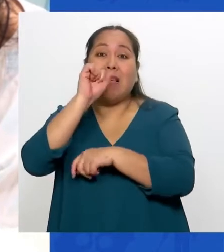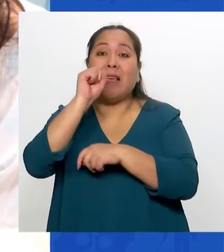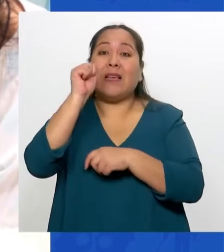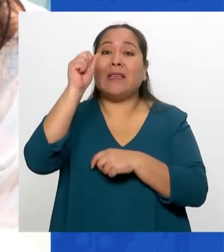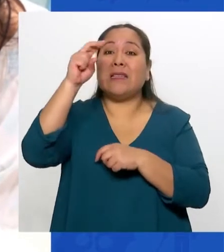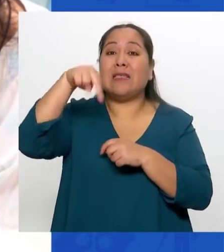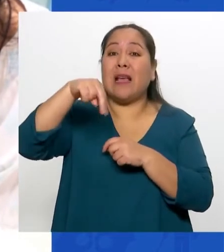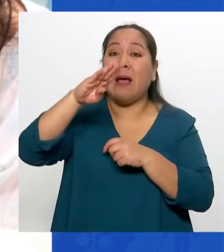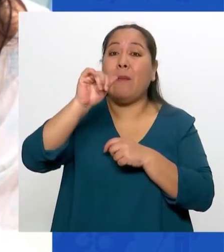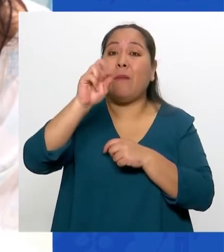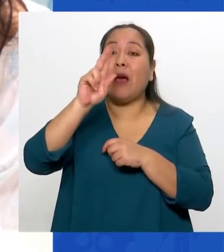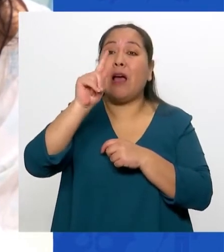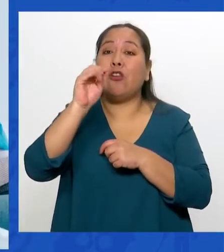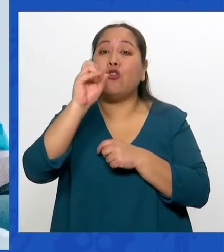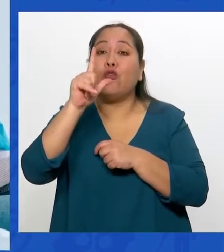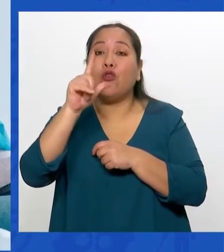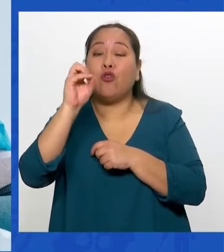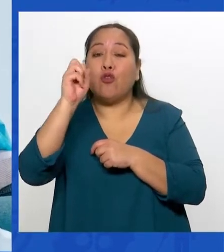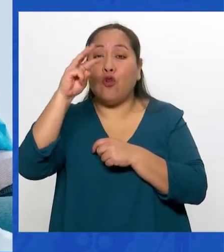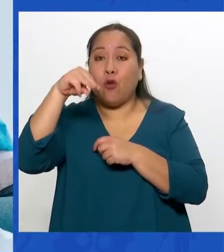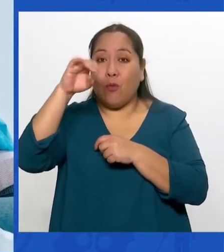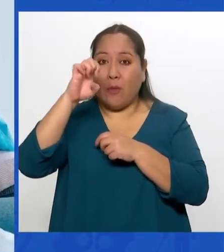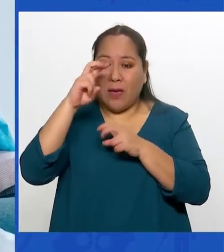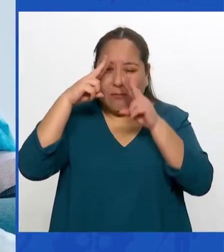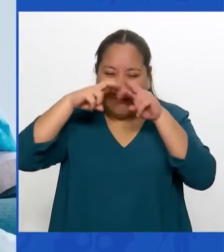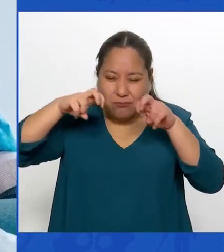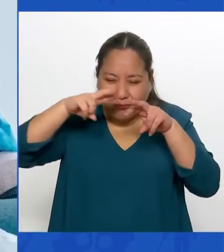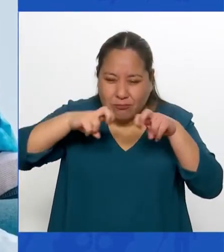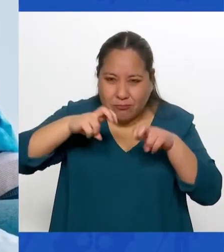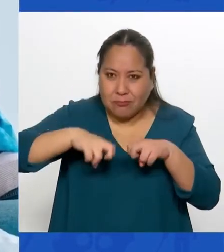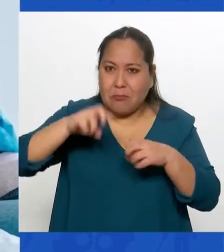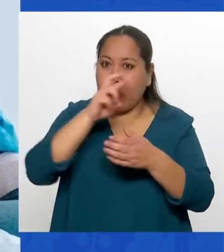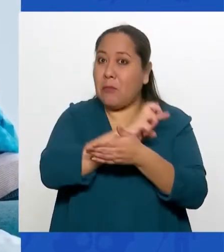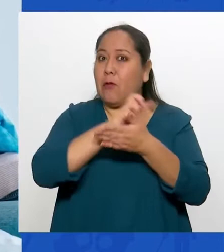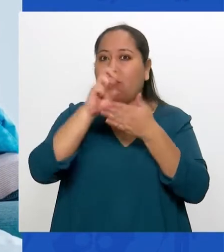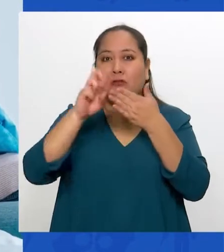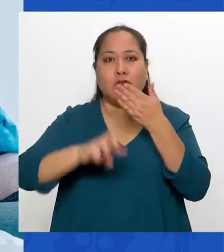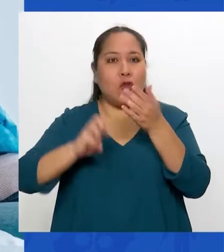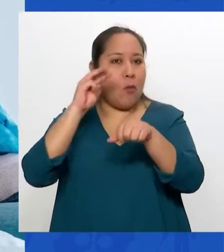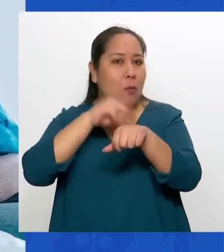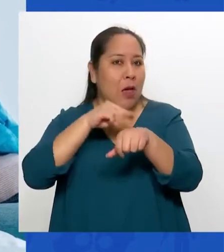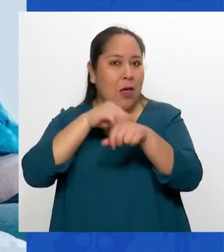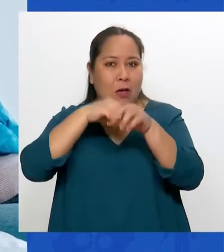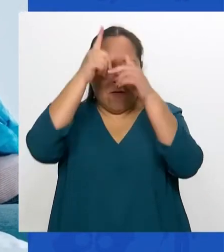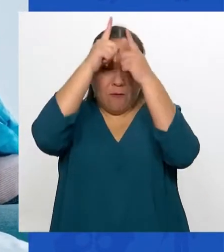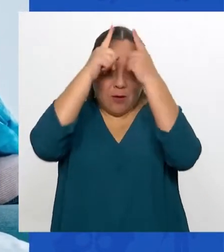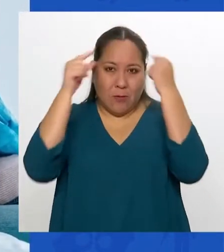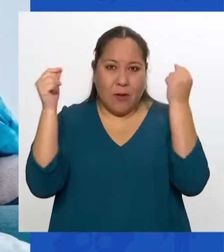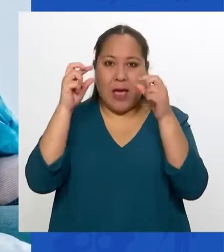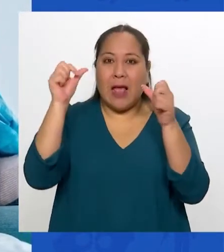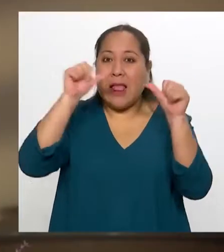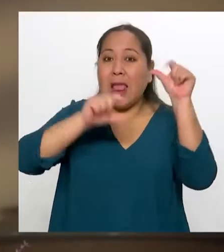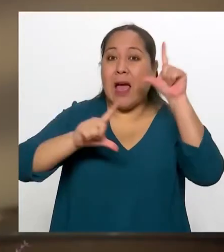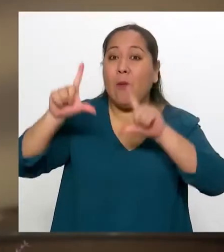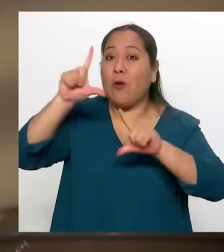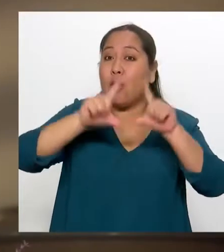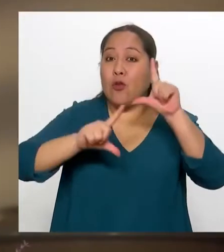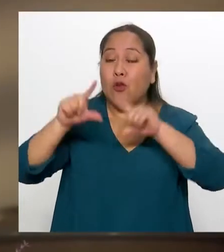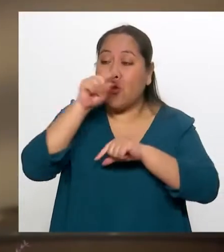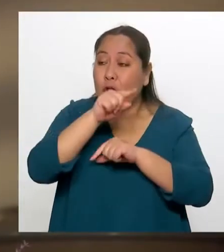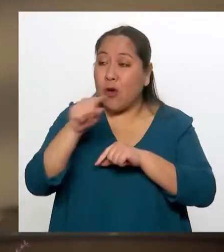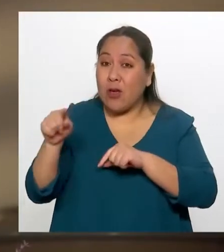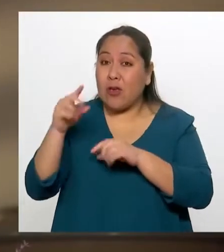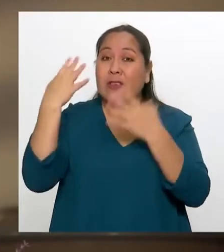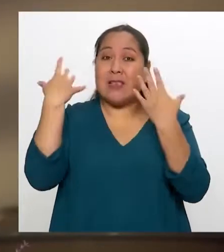Bartolomé, a través de su equipo que tiene tamizaje profesionales, médicos, enfermeras, técnicos, laboratorio,